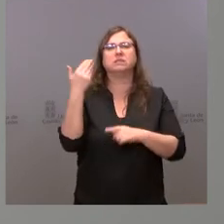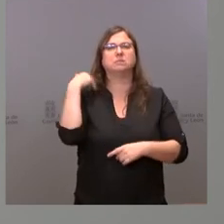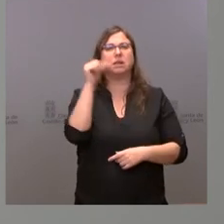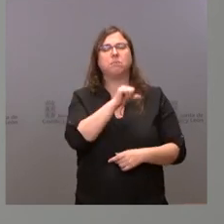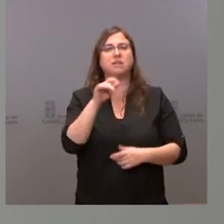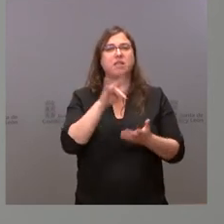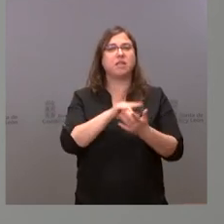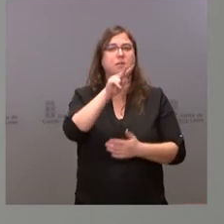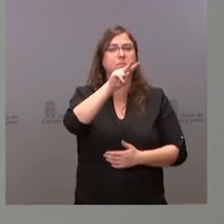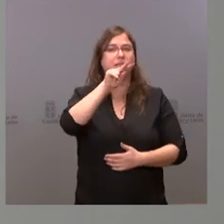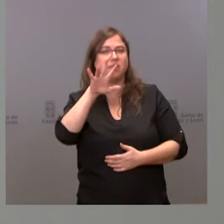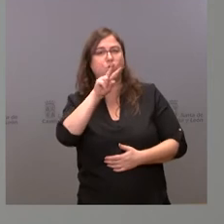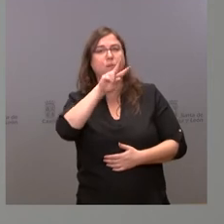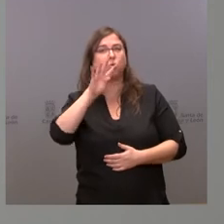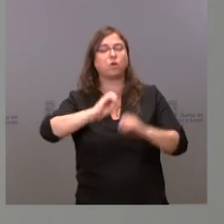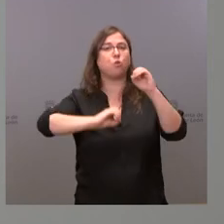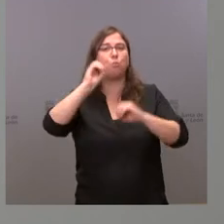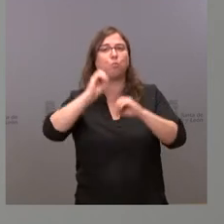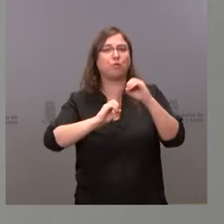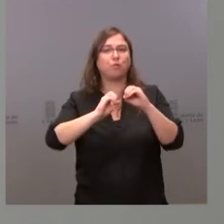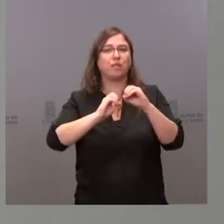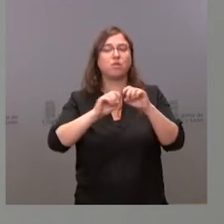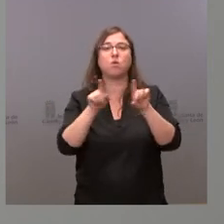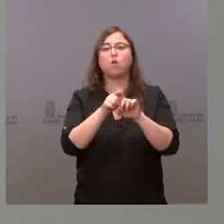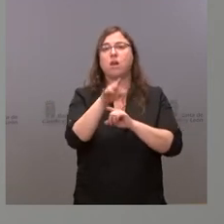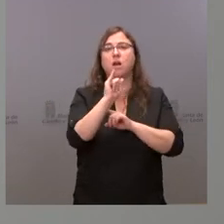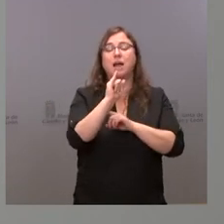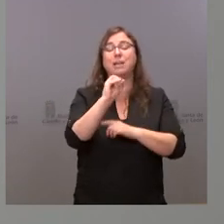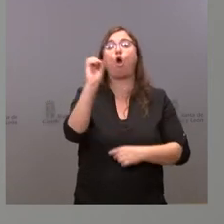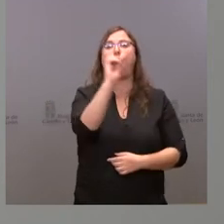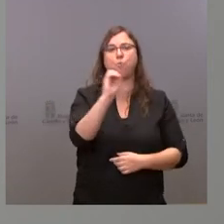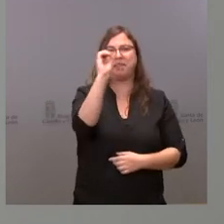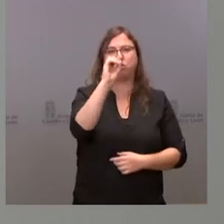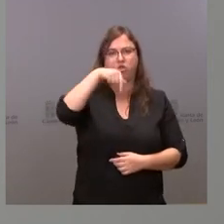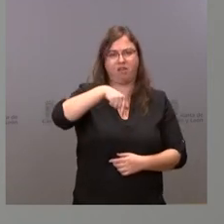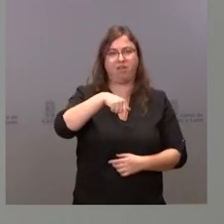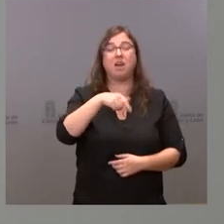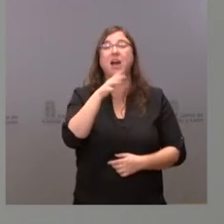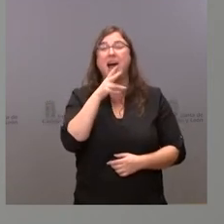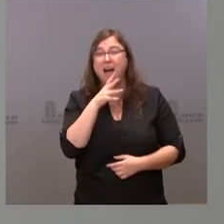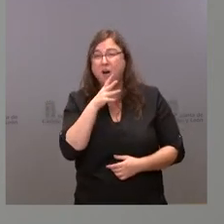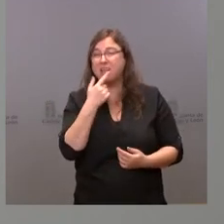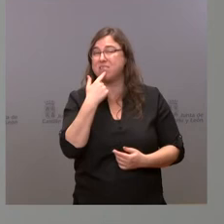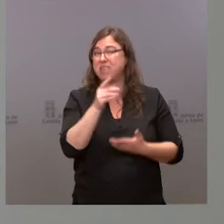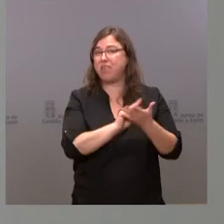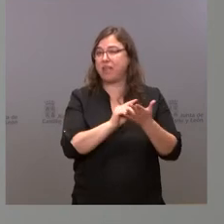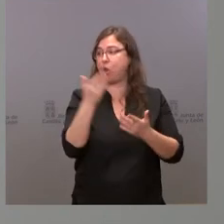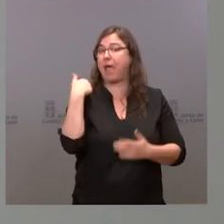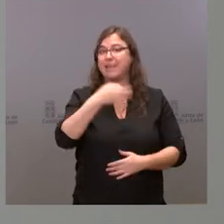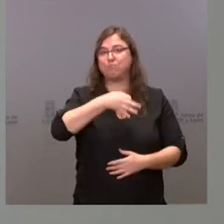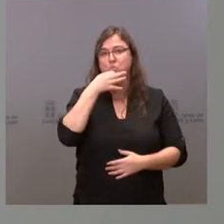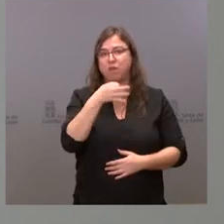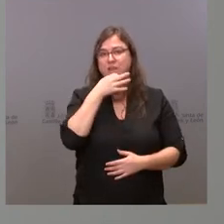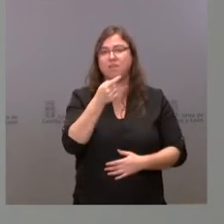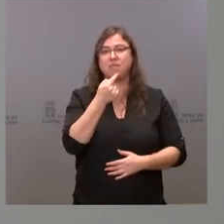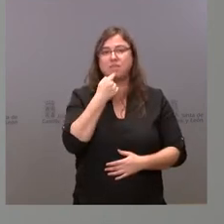el 25 24 25 por ciento de lo que era predominancia de omicron en la comunidad en este momento estamos según los datos que me pasaron ayer por la tarde